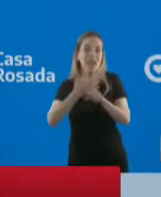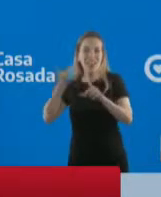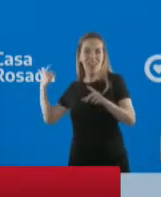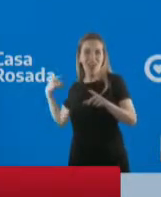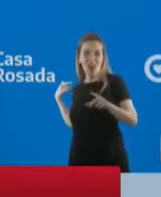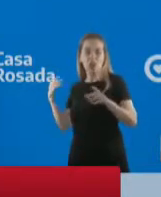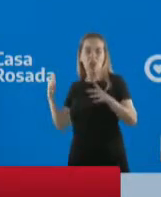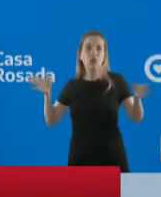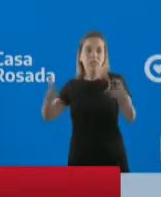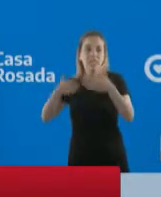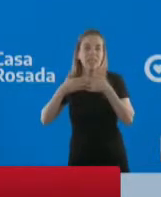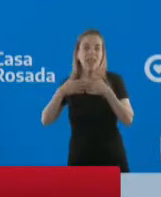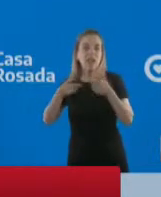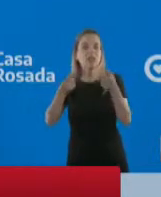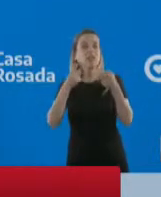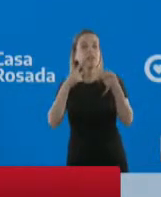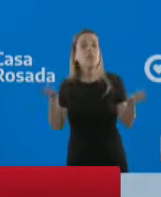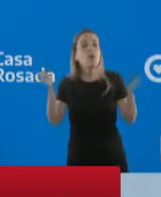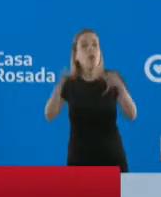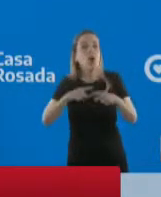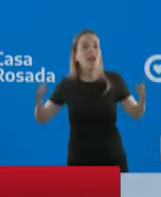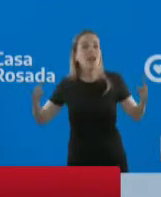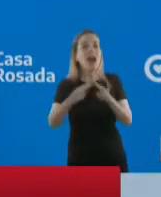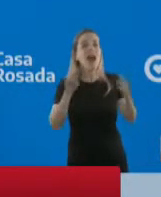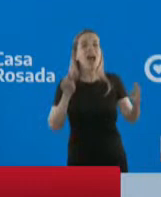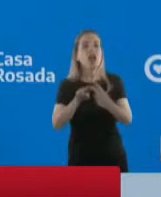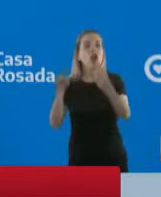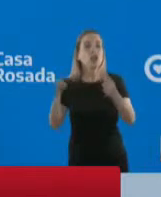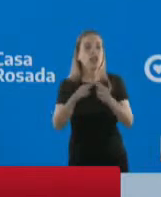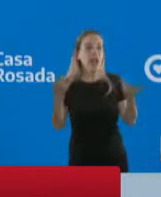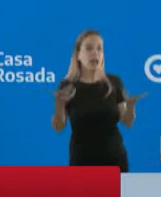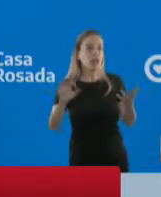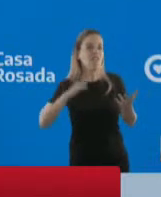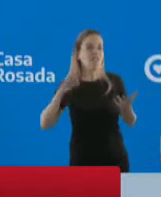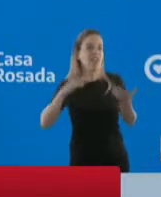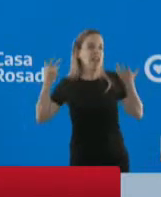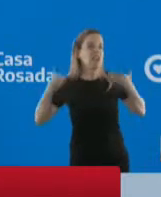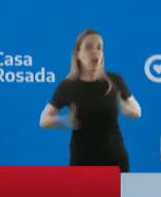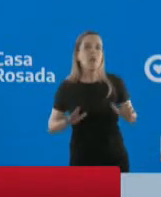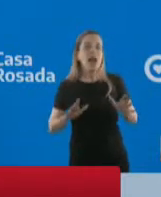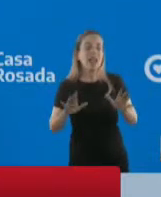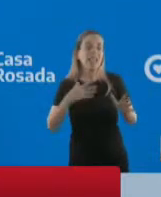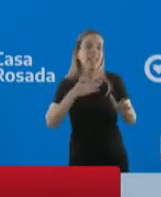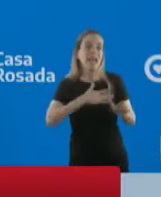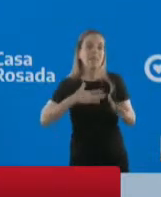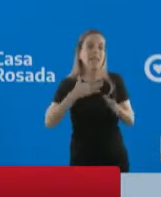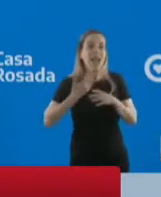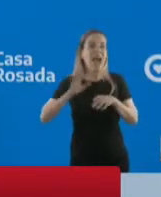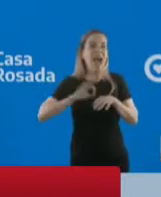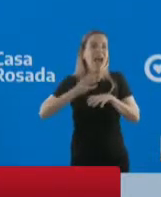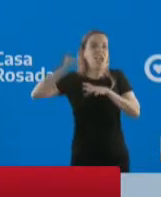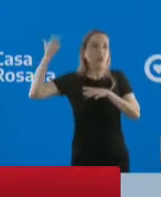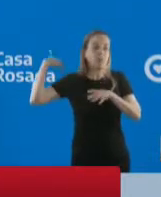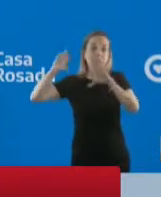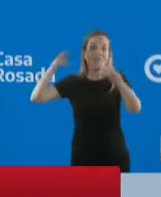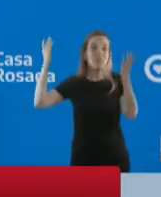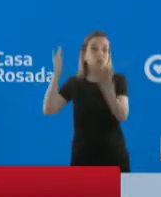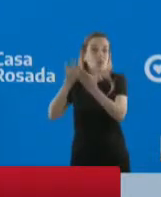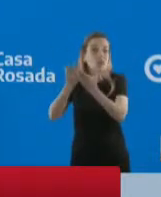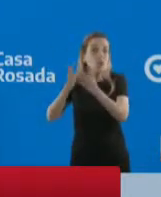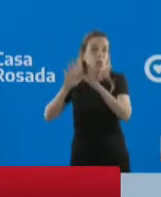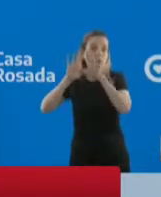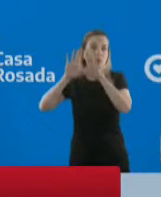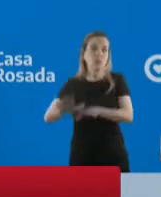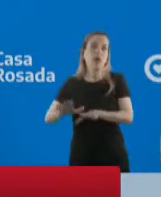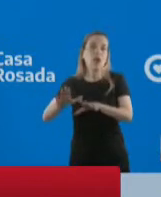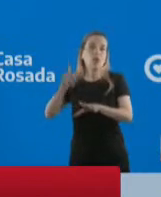sé si quería llevar el videíto a España. ¿Cuál era la intención de la vocera presidencial con esto? Es gravísimo y yo creo que debió